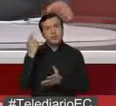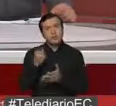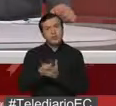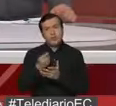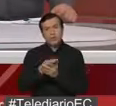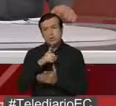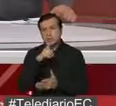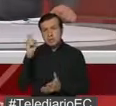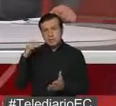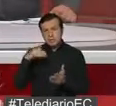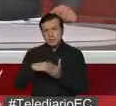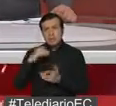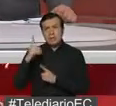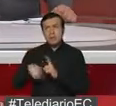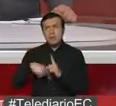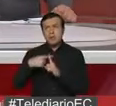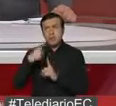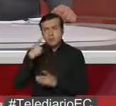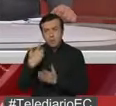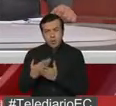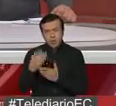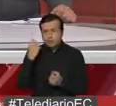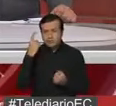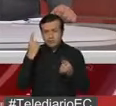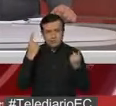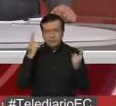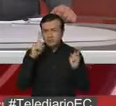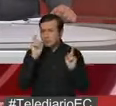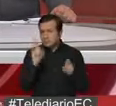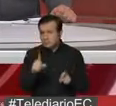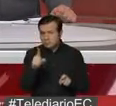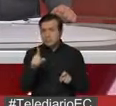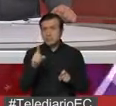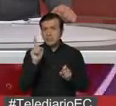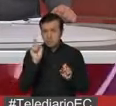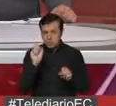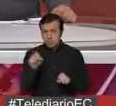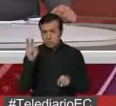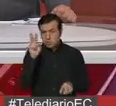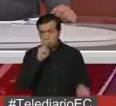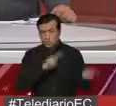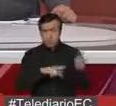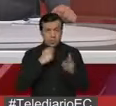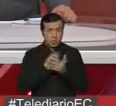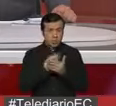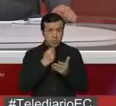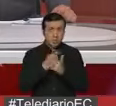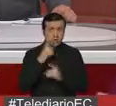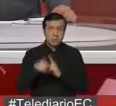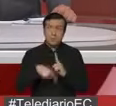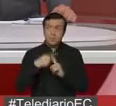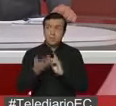más pruebas rápidas. ¿Es esto posible? ¿Sigue todavía en pie esta intención de comprar más pruebas para Quito?